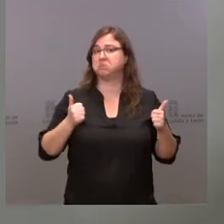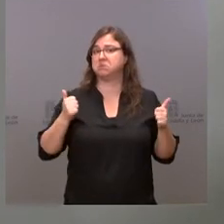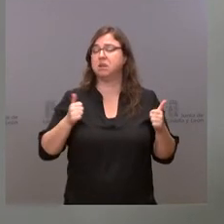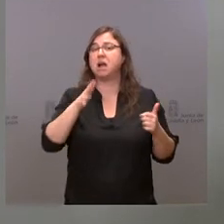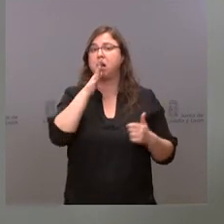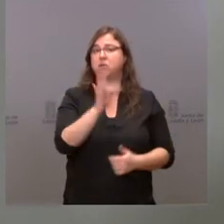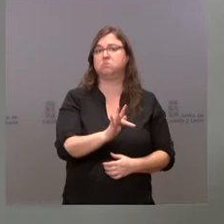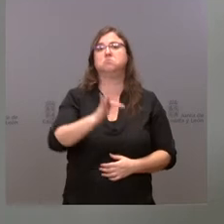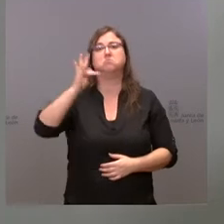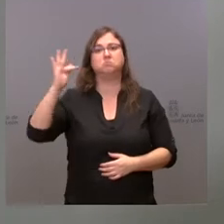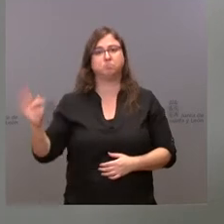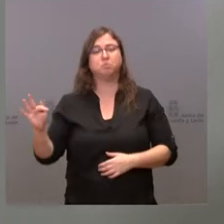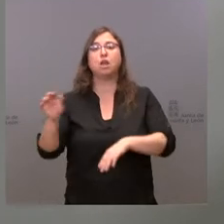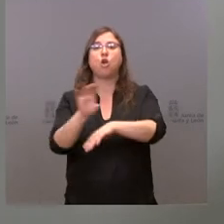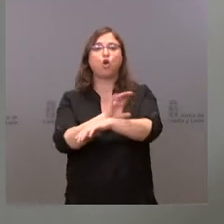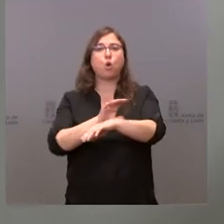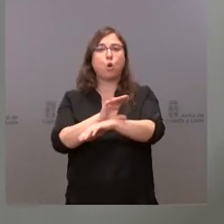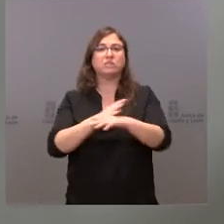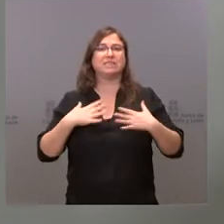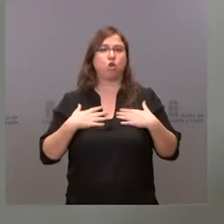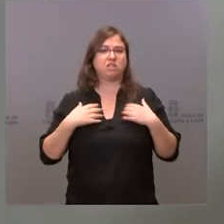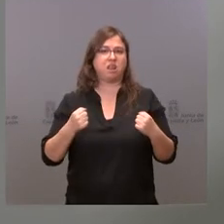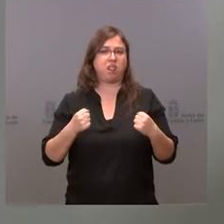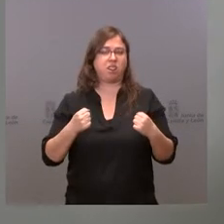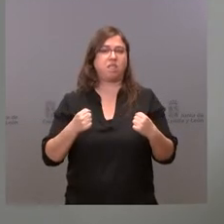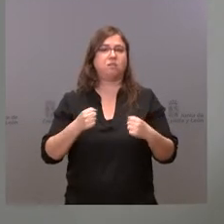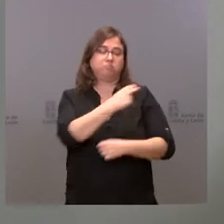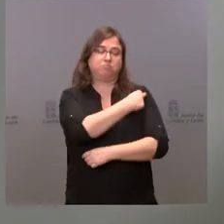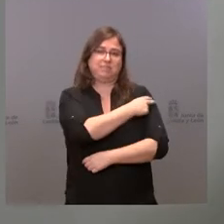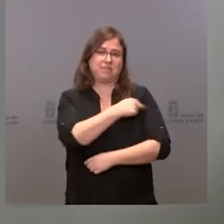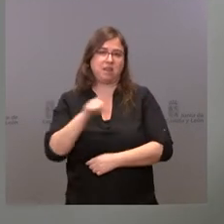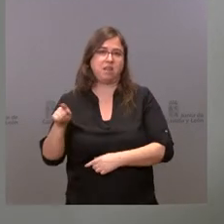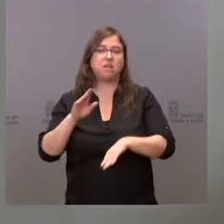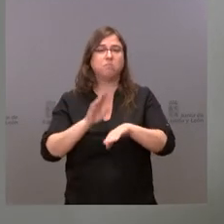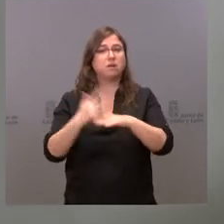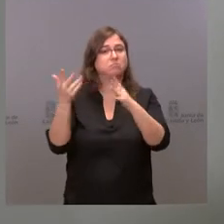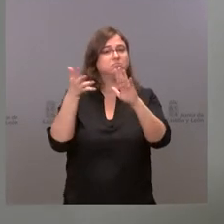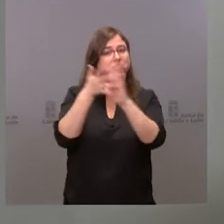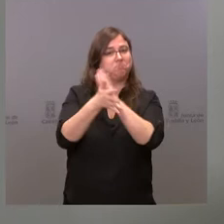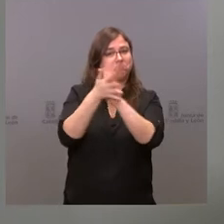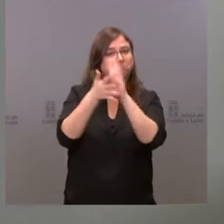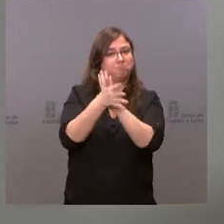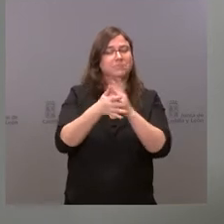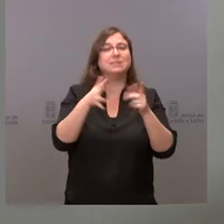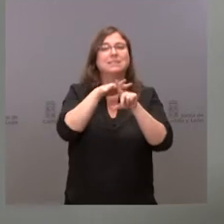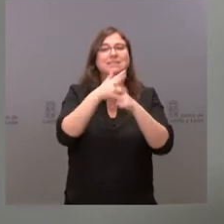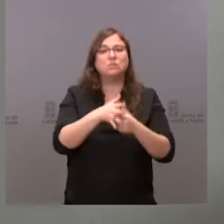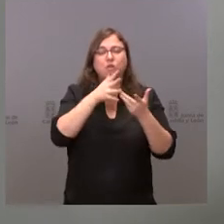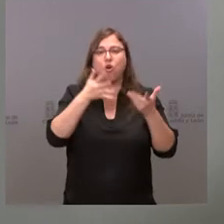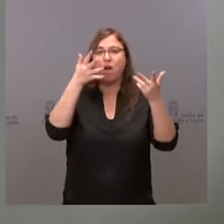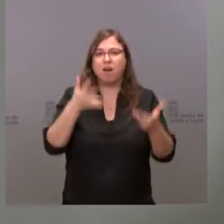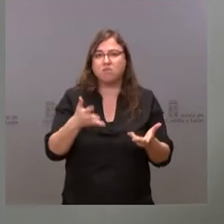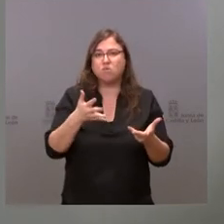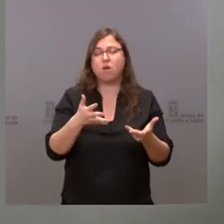ceder la palabra al consejero de salidas para que nos haga una referencia a la situación actual de la pandemia y a las